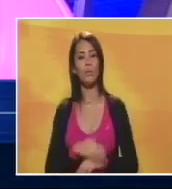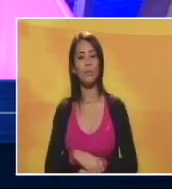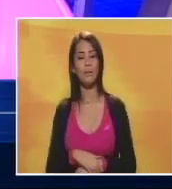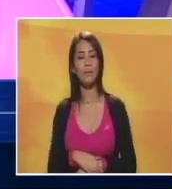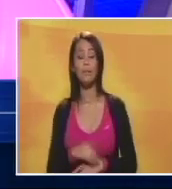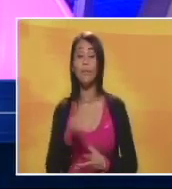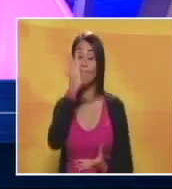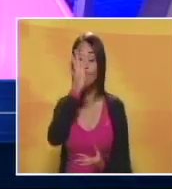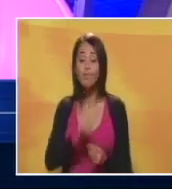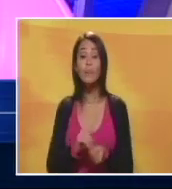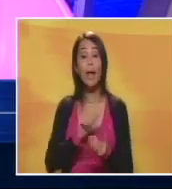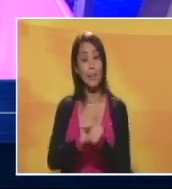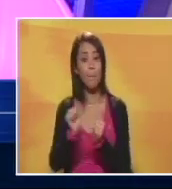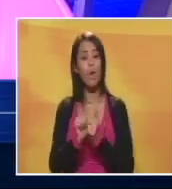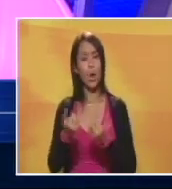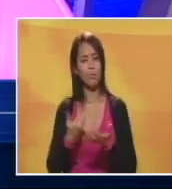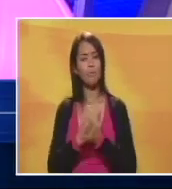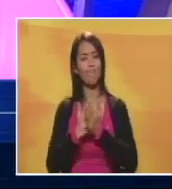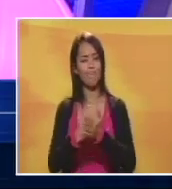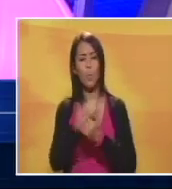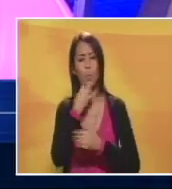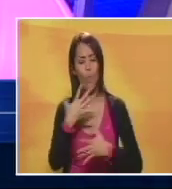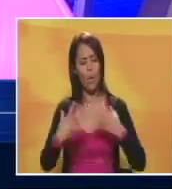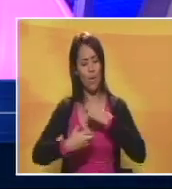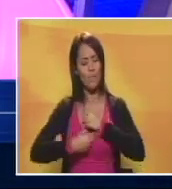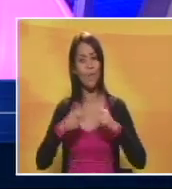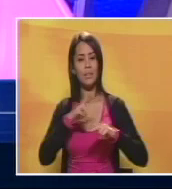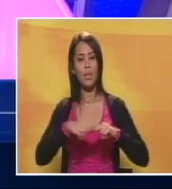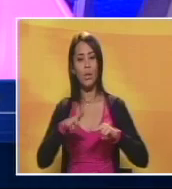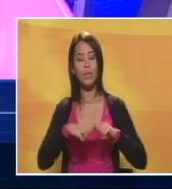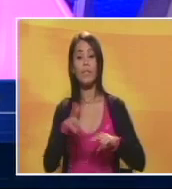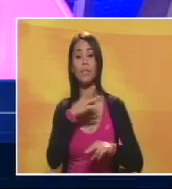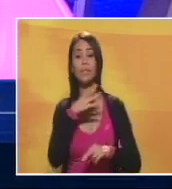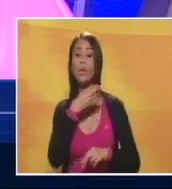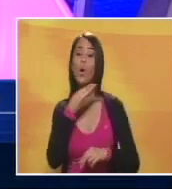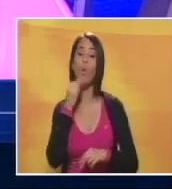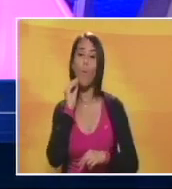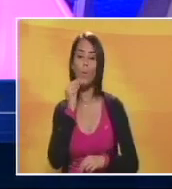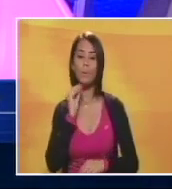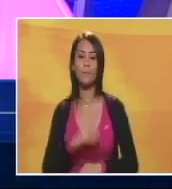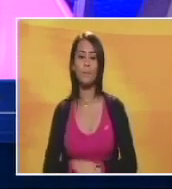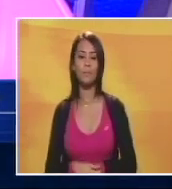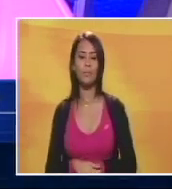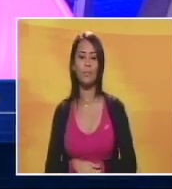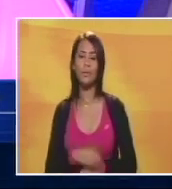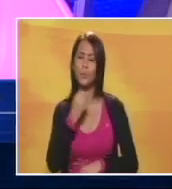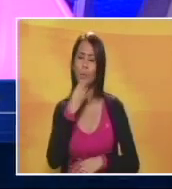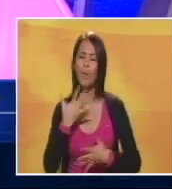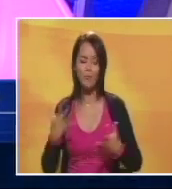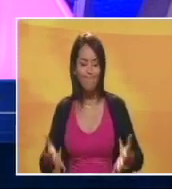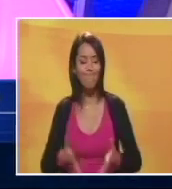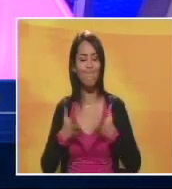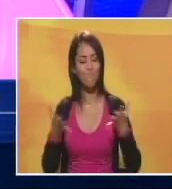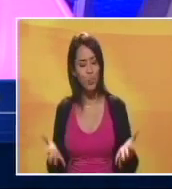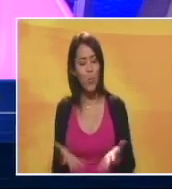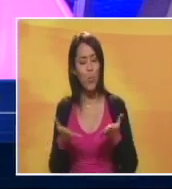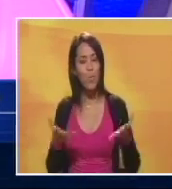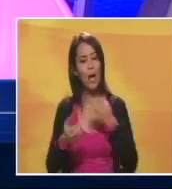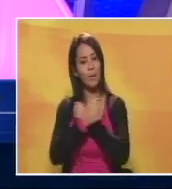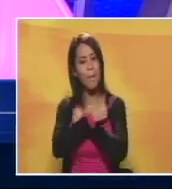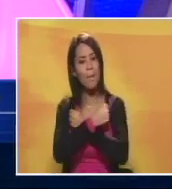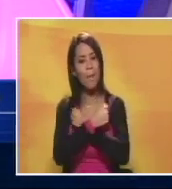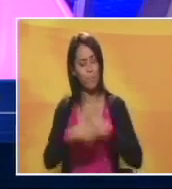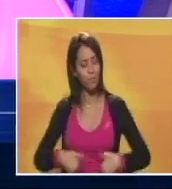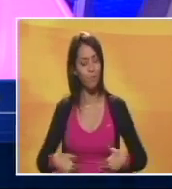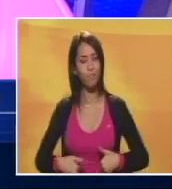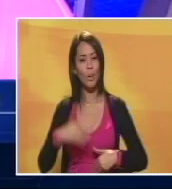que el deporte ayuda a generar confianza en los niños y adolescentes. Vale la pena intentar e incentivar a quienes amamos a luchar